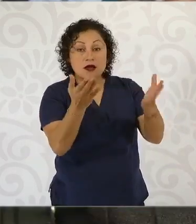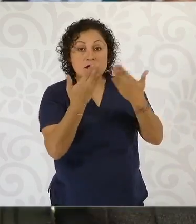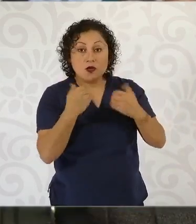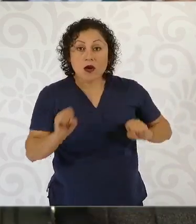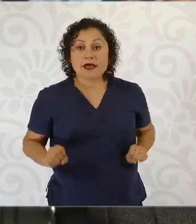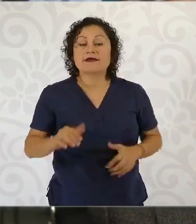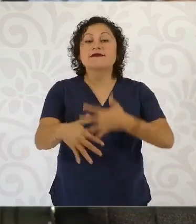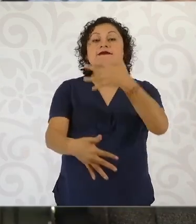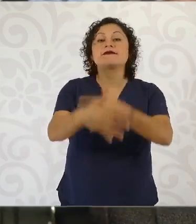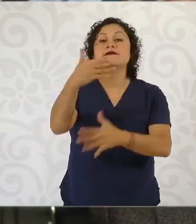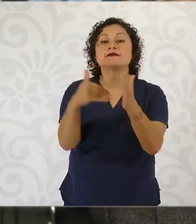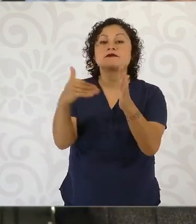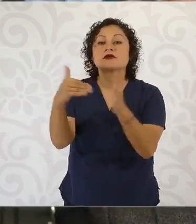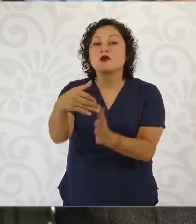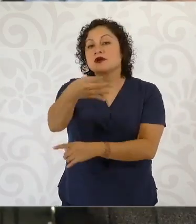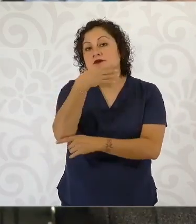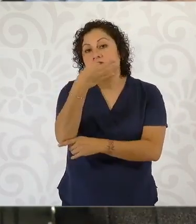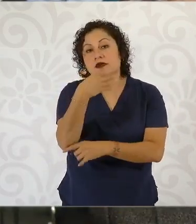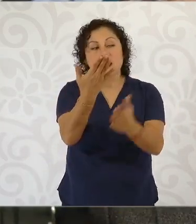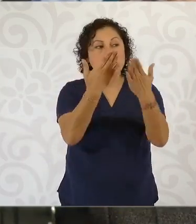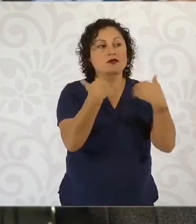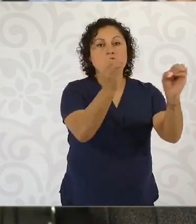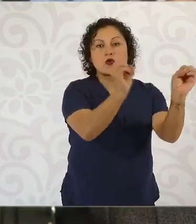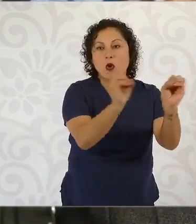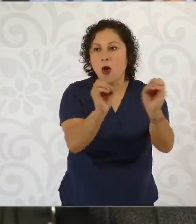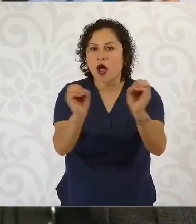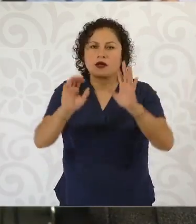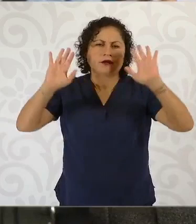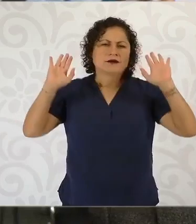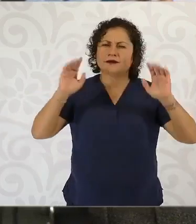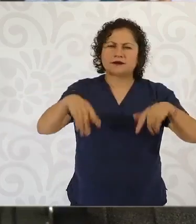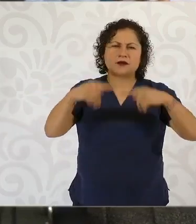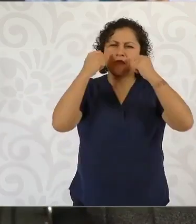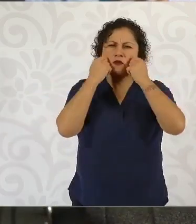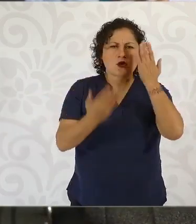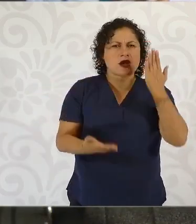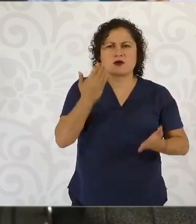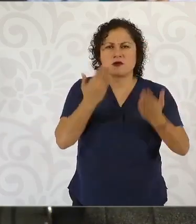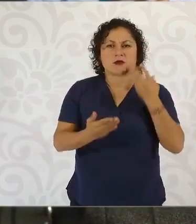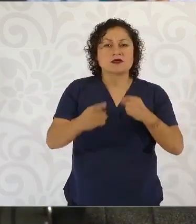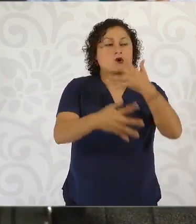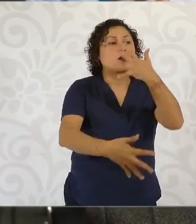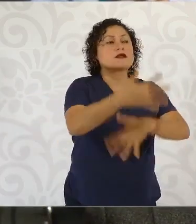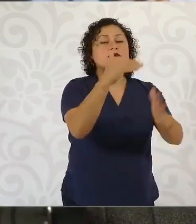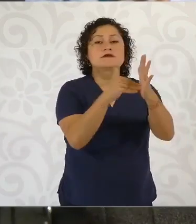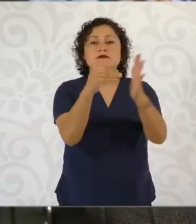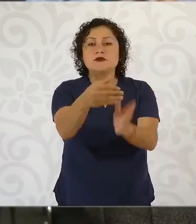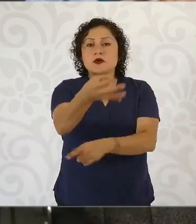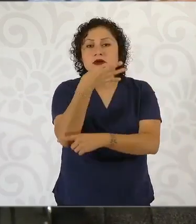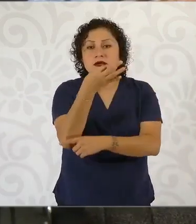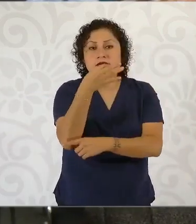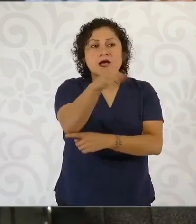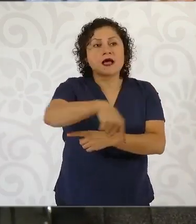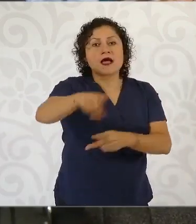recetas que no se surtieron. Por Más eso, allá a de ver. la comparación, 15 millones de recetas que no se surtieron de manera completa de derechohabientes de